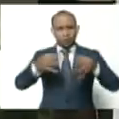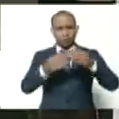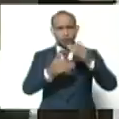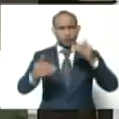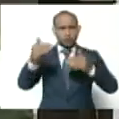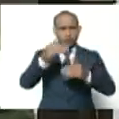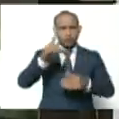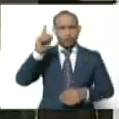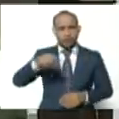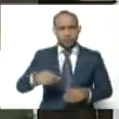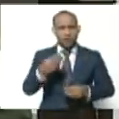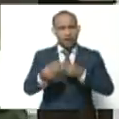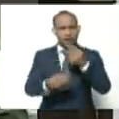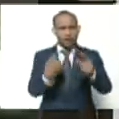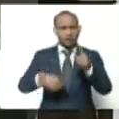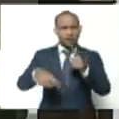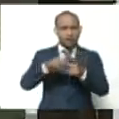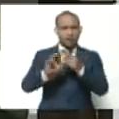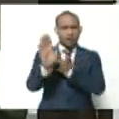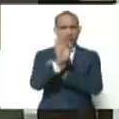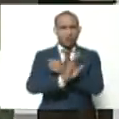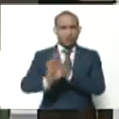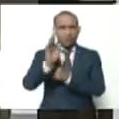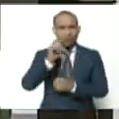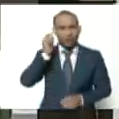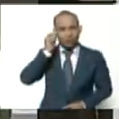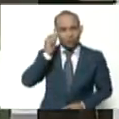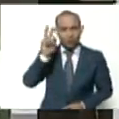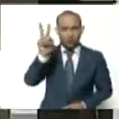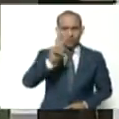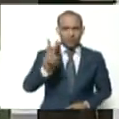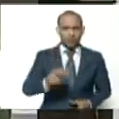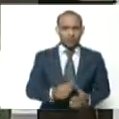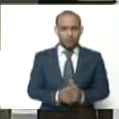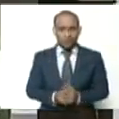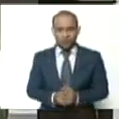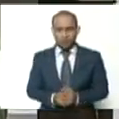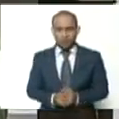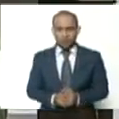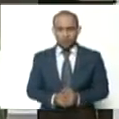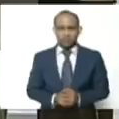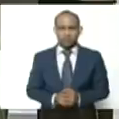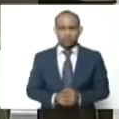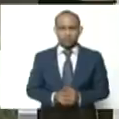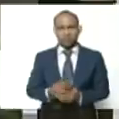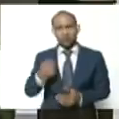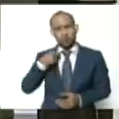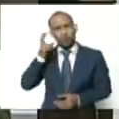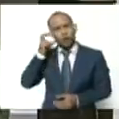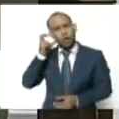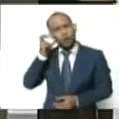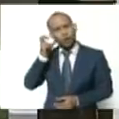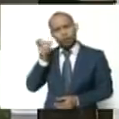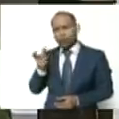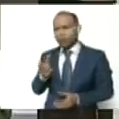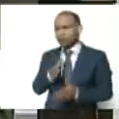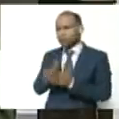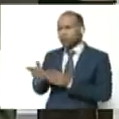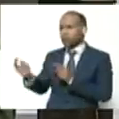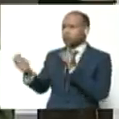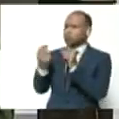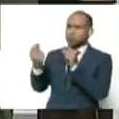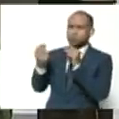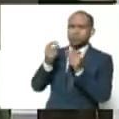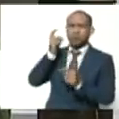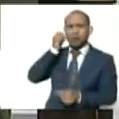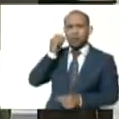más, mucho más, por proteger a la mujer venezolana. Yo escuché los discursos de las mujeres y de los hombres que